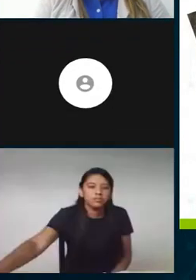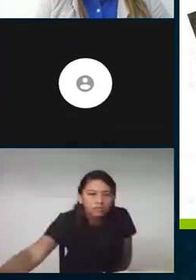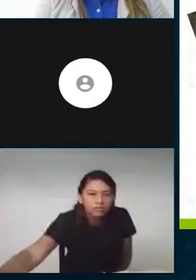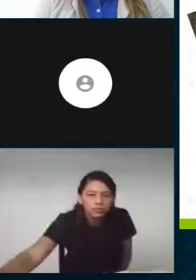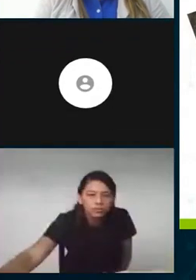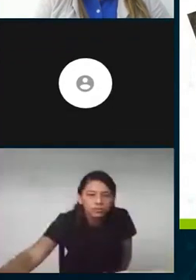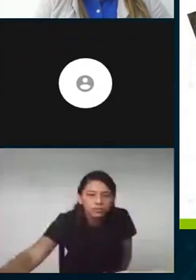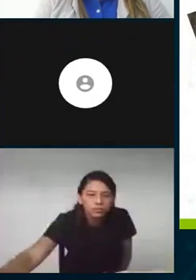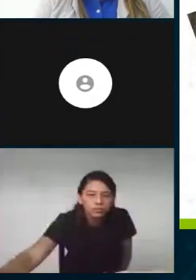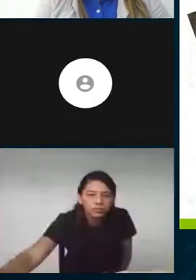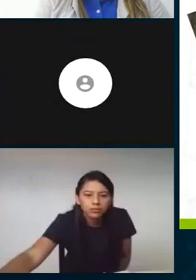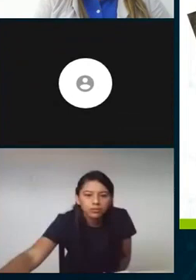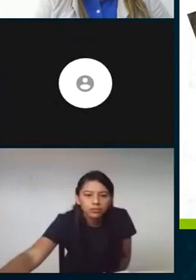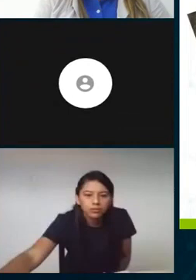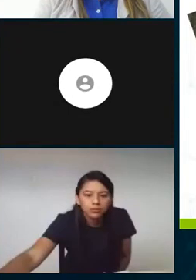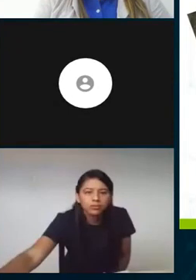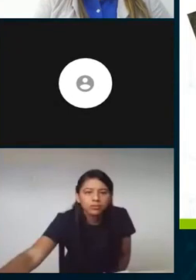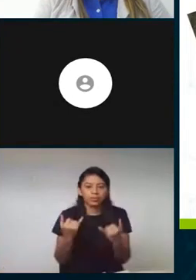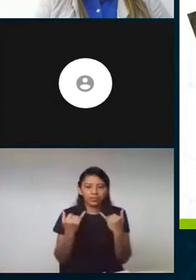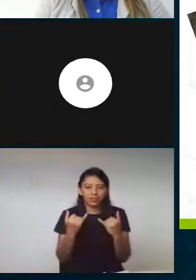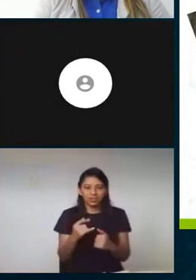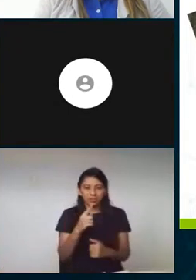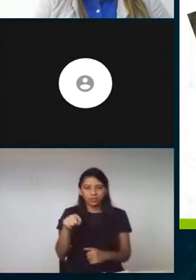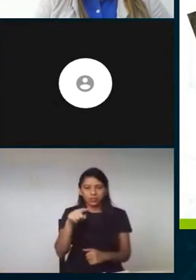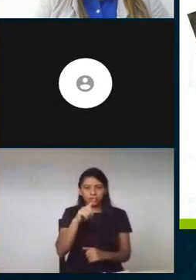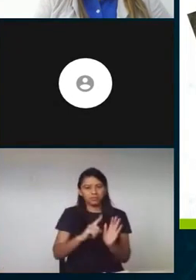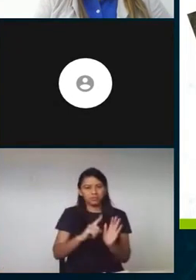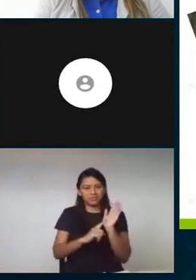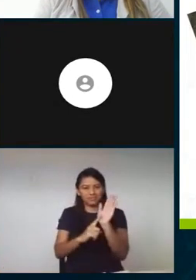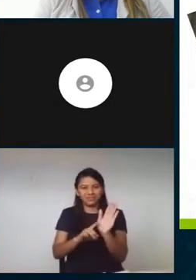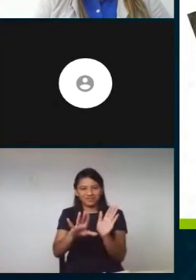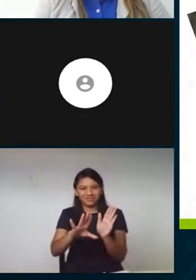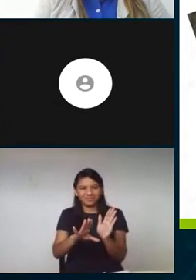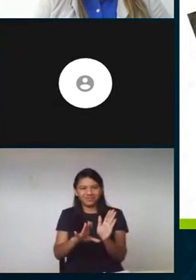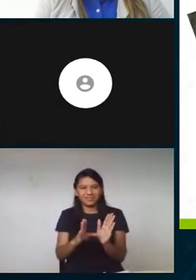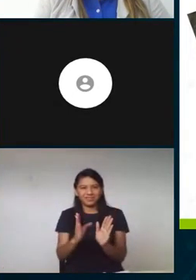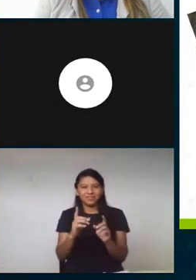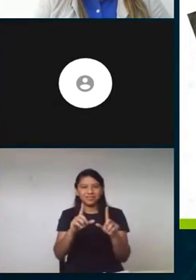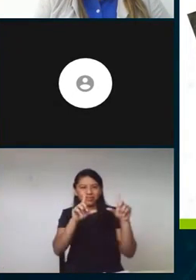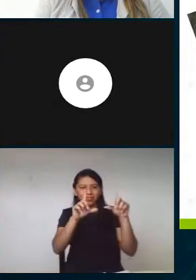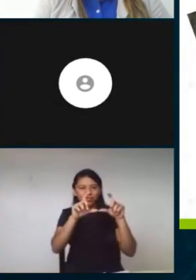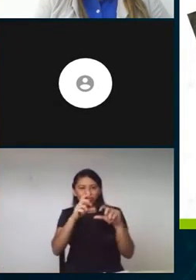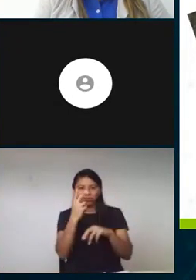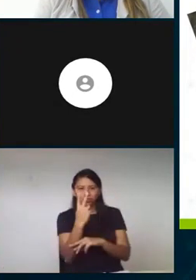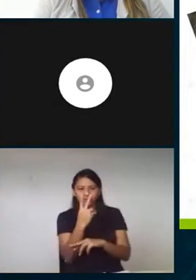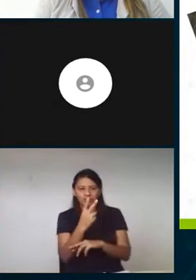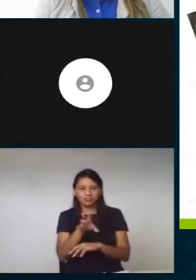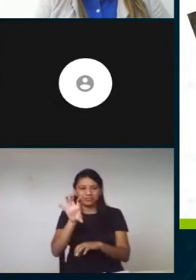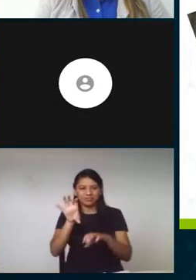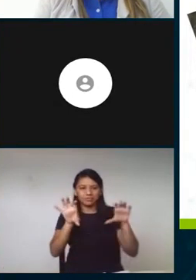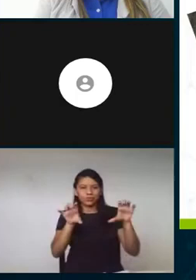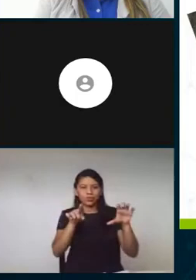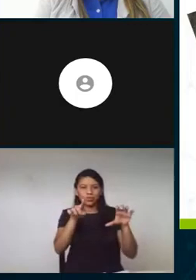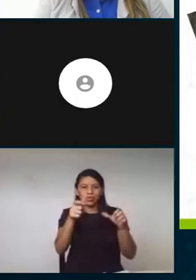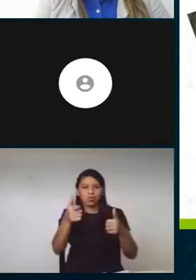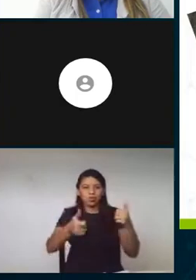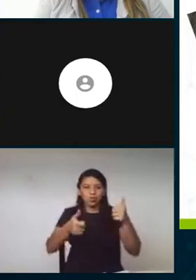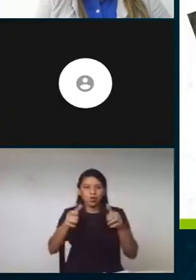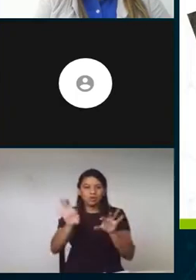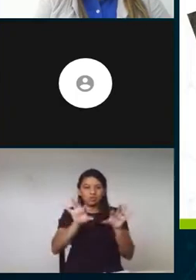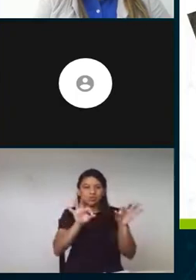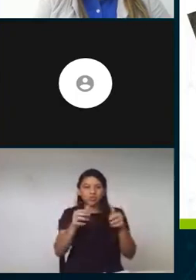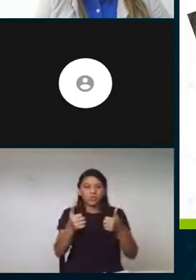imagen. Quisiera saber ustedes qué prefieren, en dónde desearían vivir, qué les gustaría ver. En